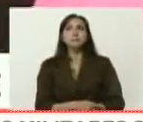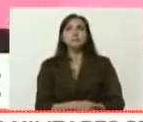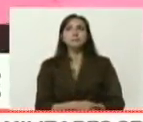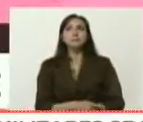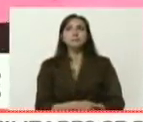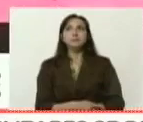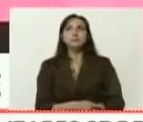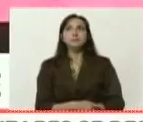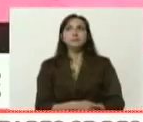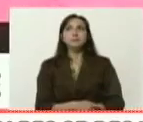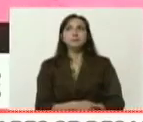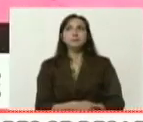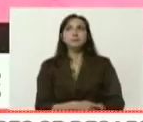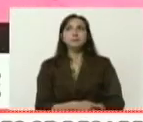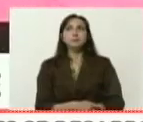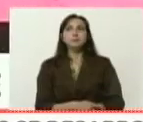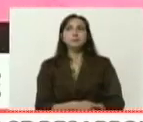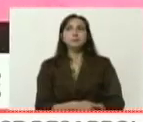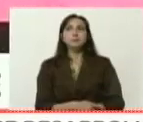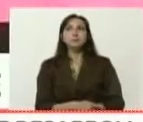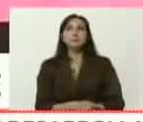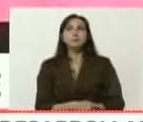La muerte,